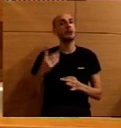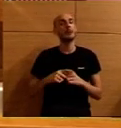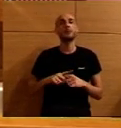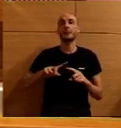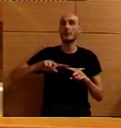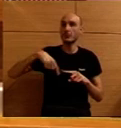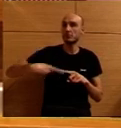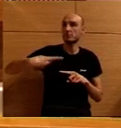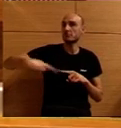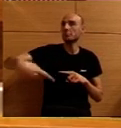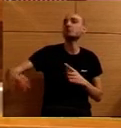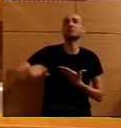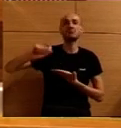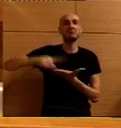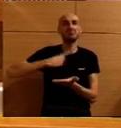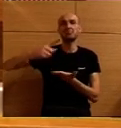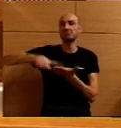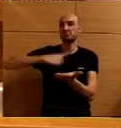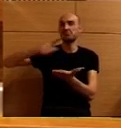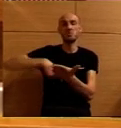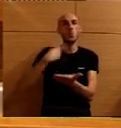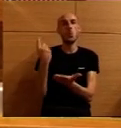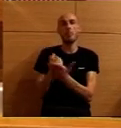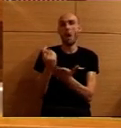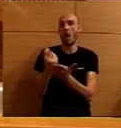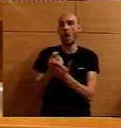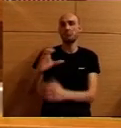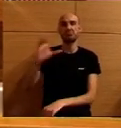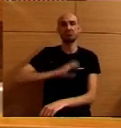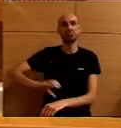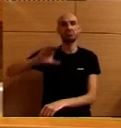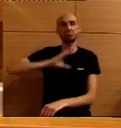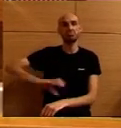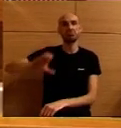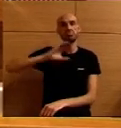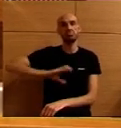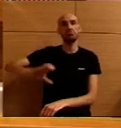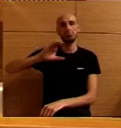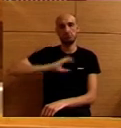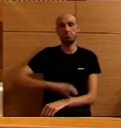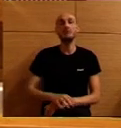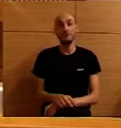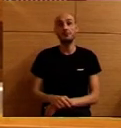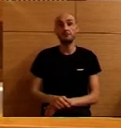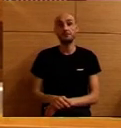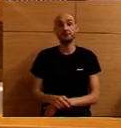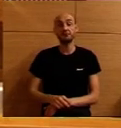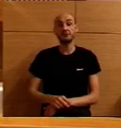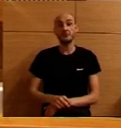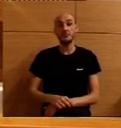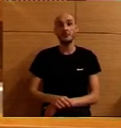siguiente también. Y al mes siguiente también. Y al otro también. Pero muchas de estas